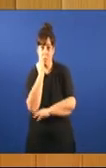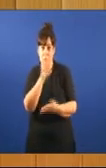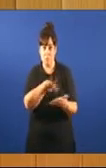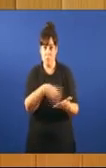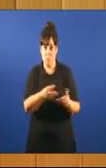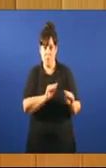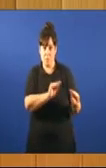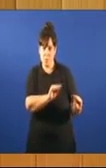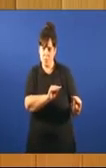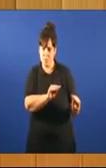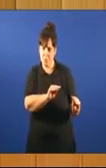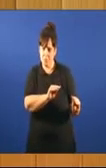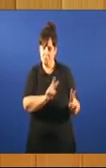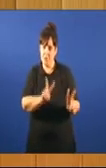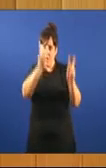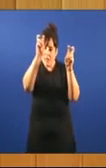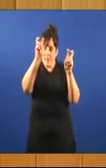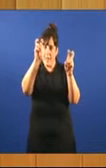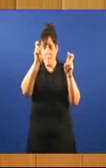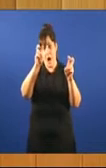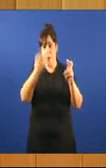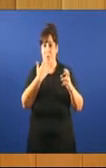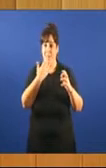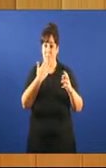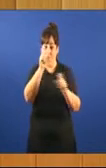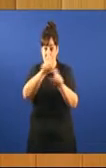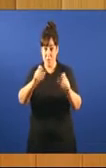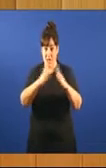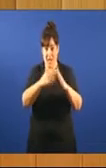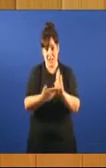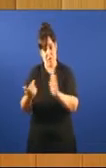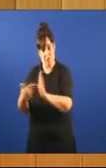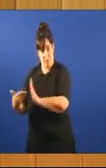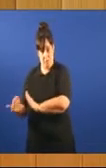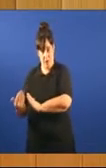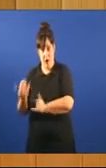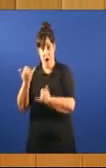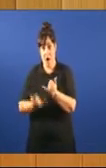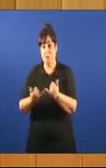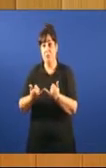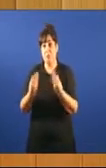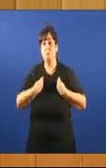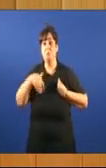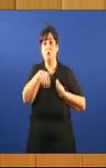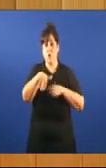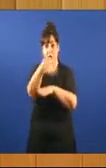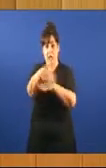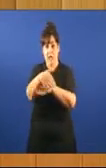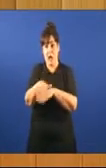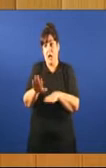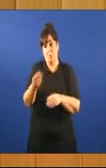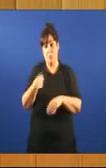podería referirse ás vítimas dos desafiuzamentos, as que se condea a vivir na rúa, mentres vostede presume